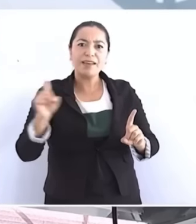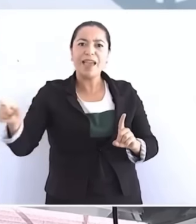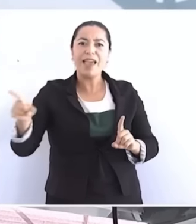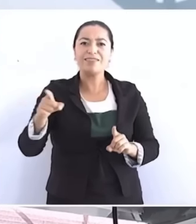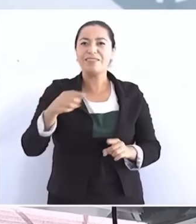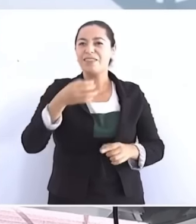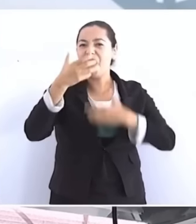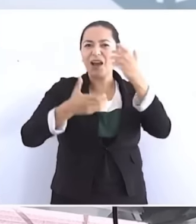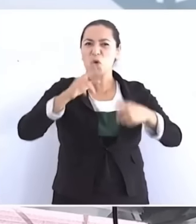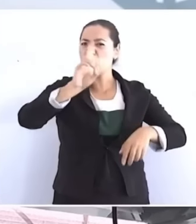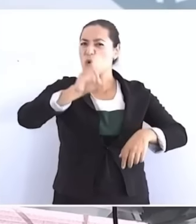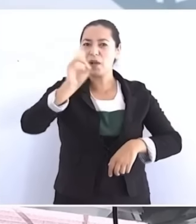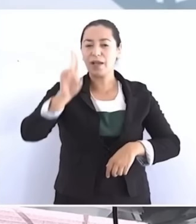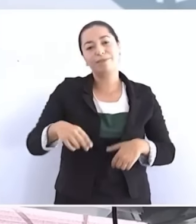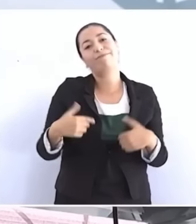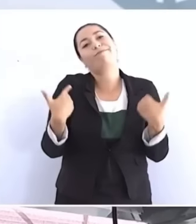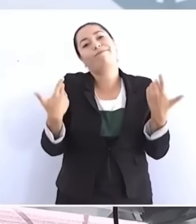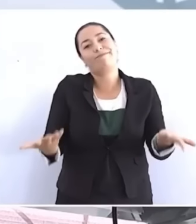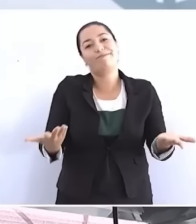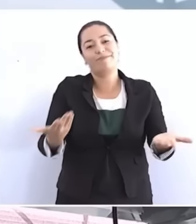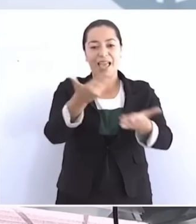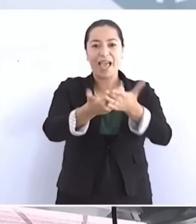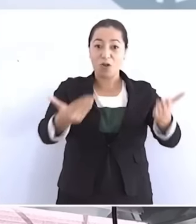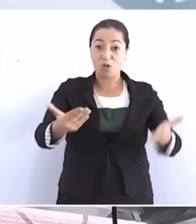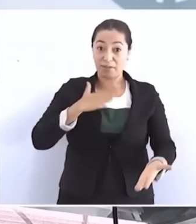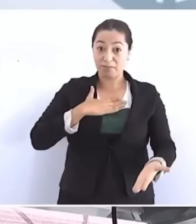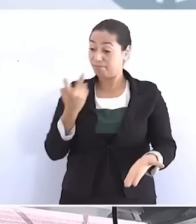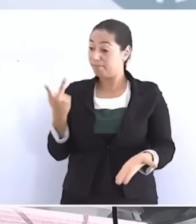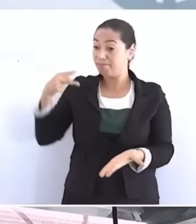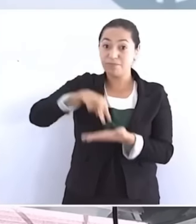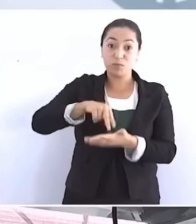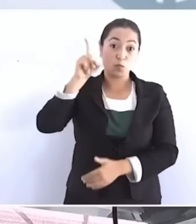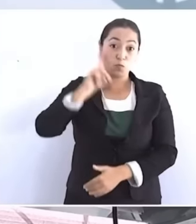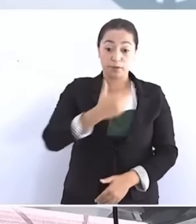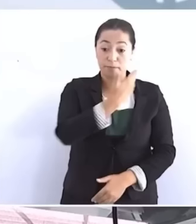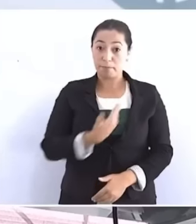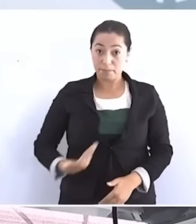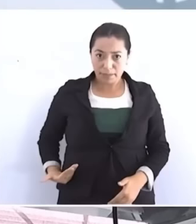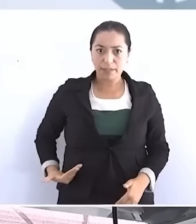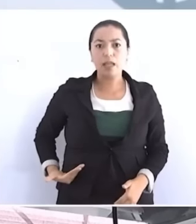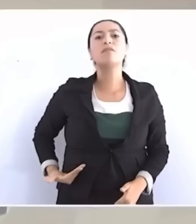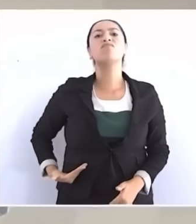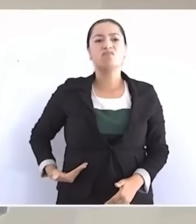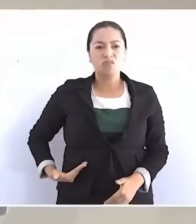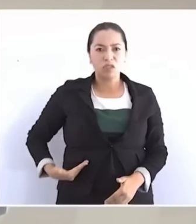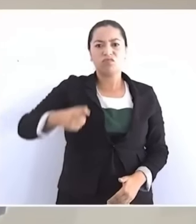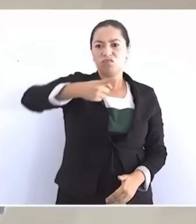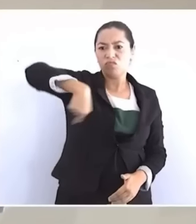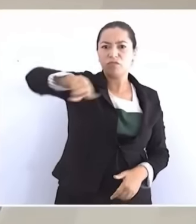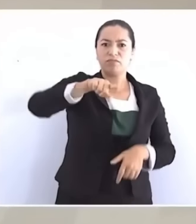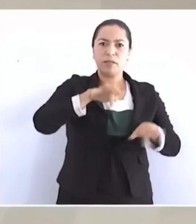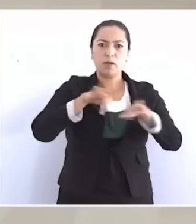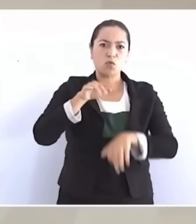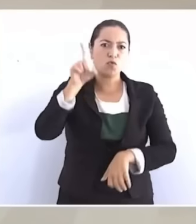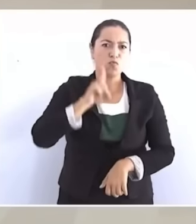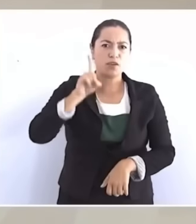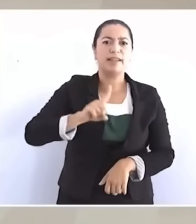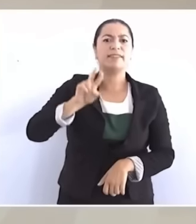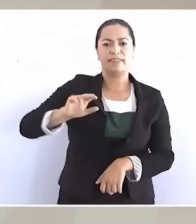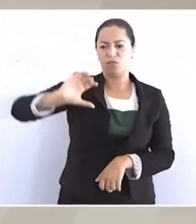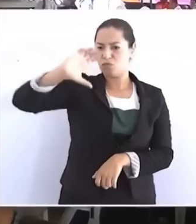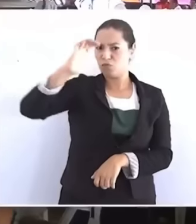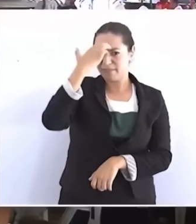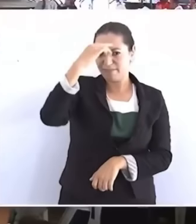Pues como llega una mujer presidenta, vamos a reconocer el trabajo de las mujeres